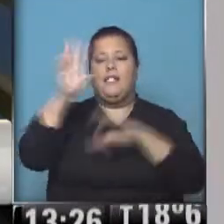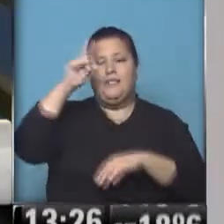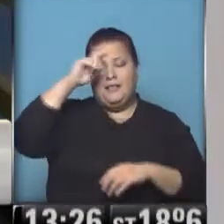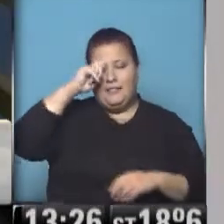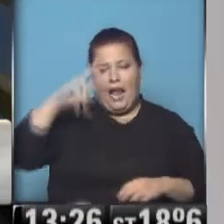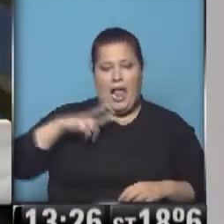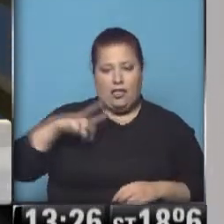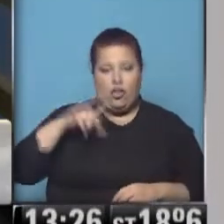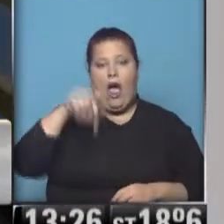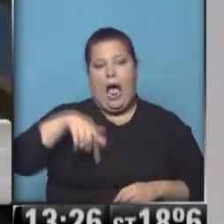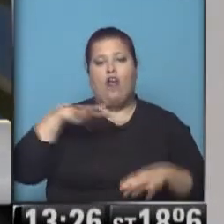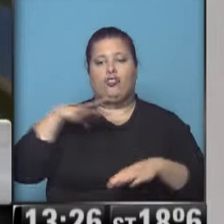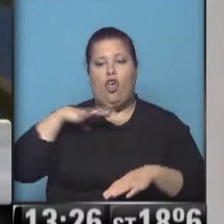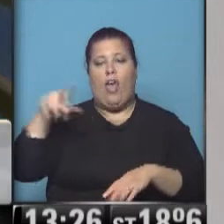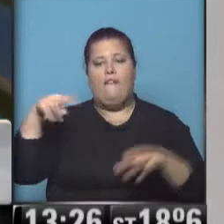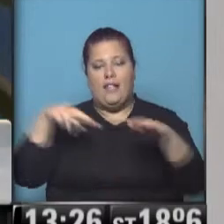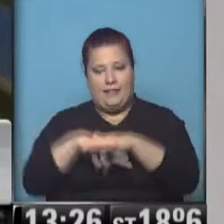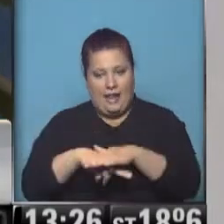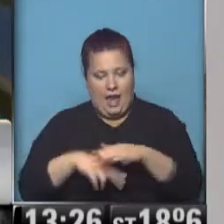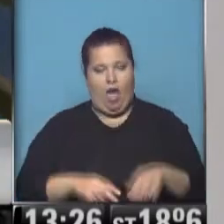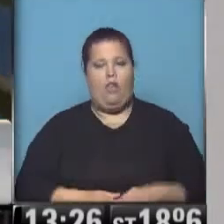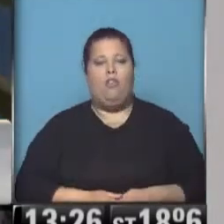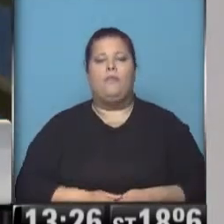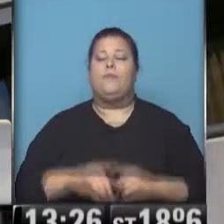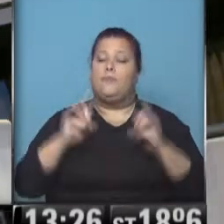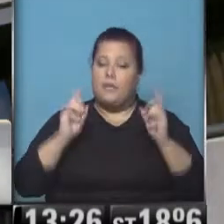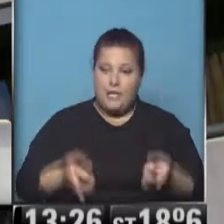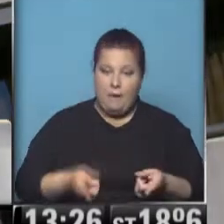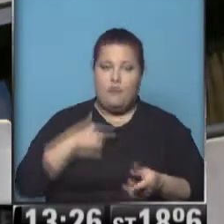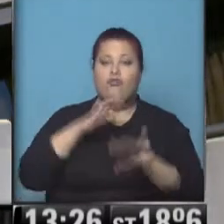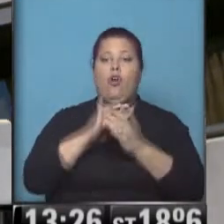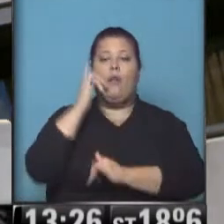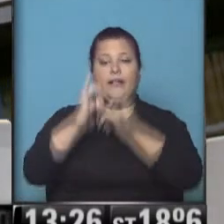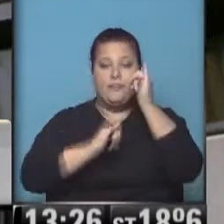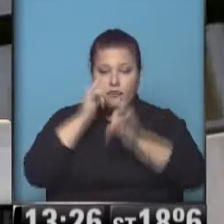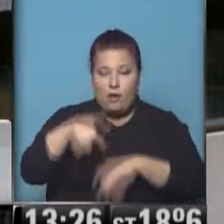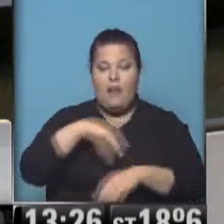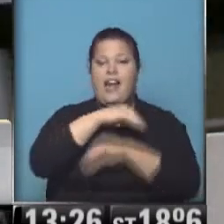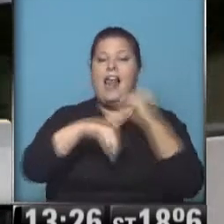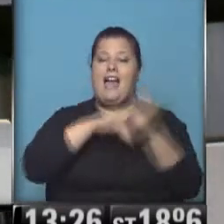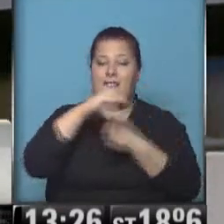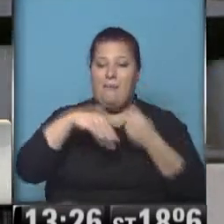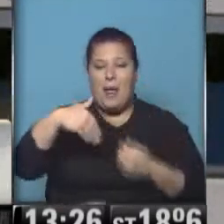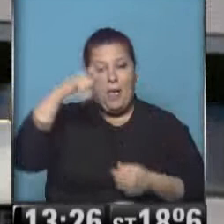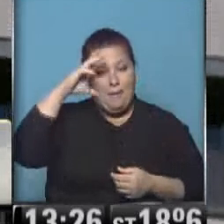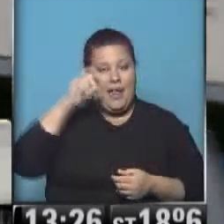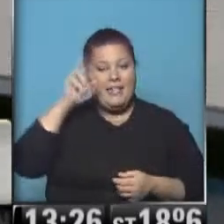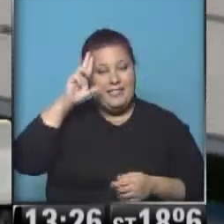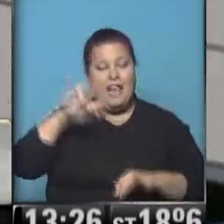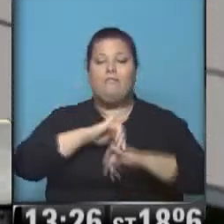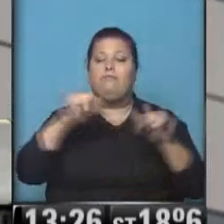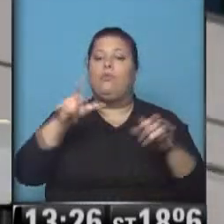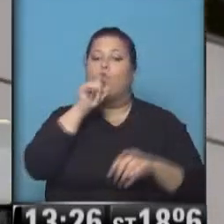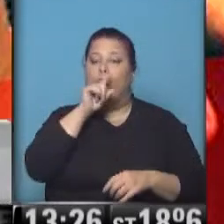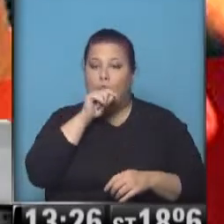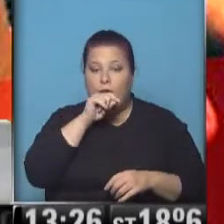de la Trinidad, donde actualmente está internado. Asimismo, de acuerdo a este comunicado de la familia Mercier, emitido por